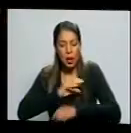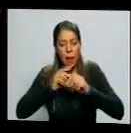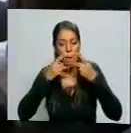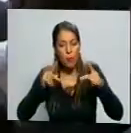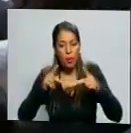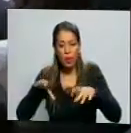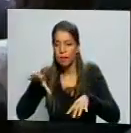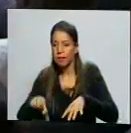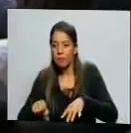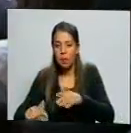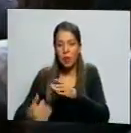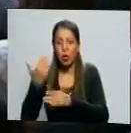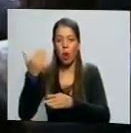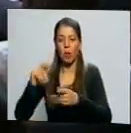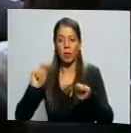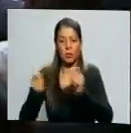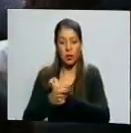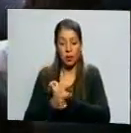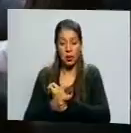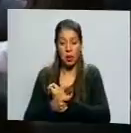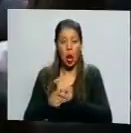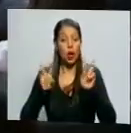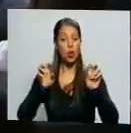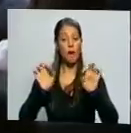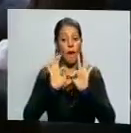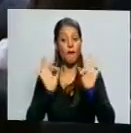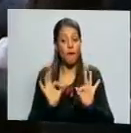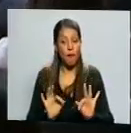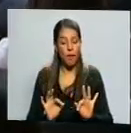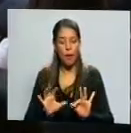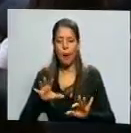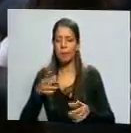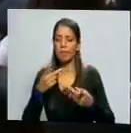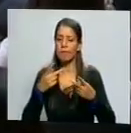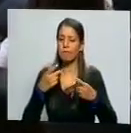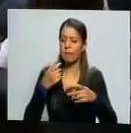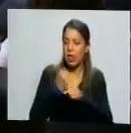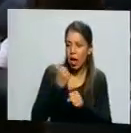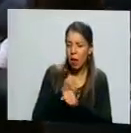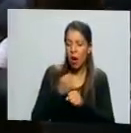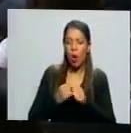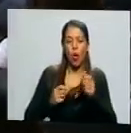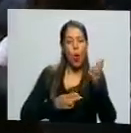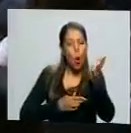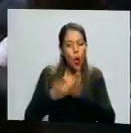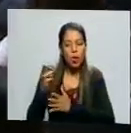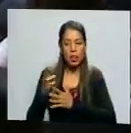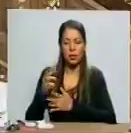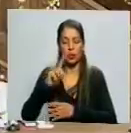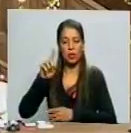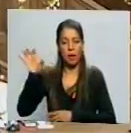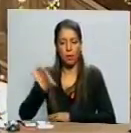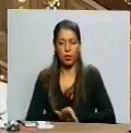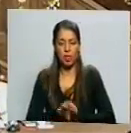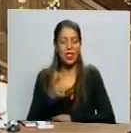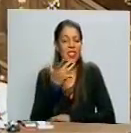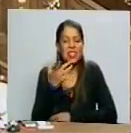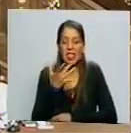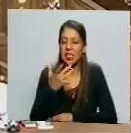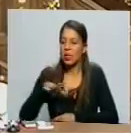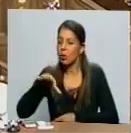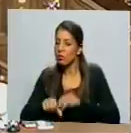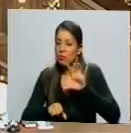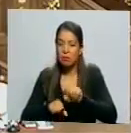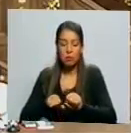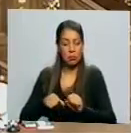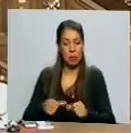modelo económico, de nuevos métodos de gestión, de transparencia, simplificación de trámites,